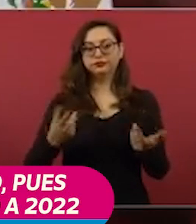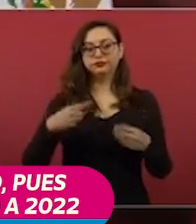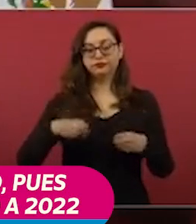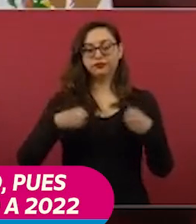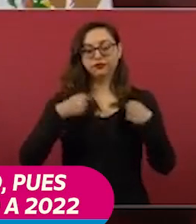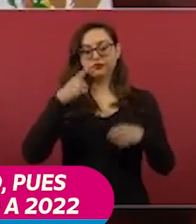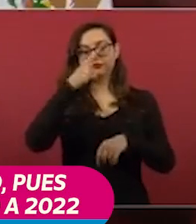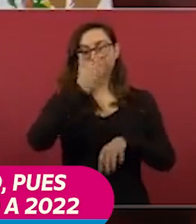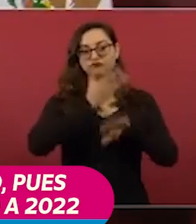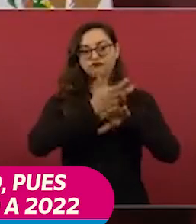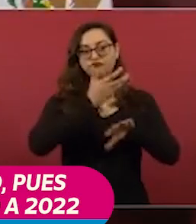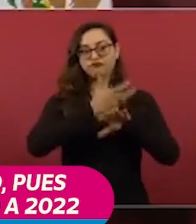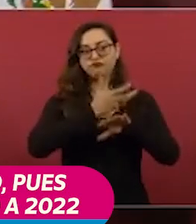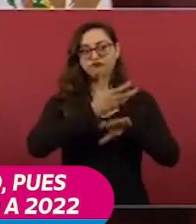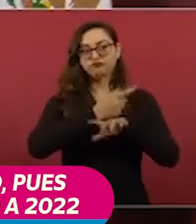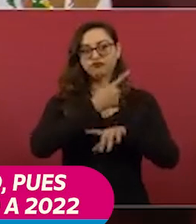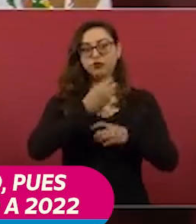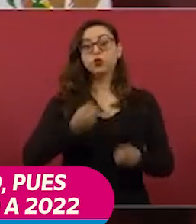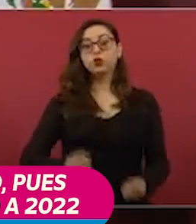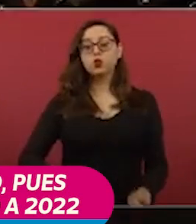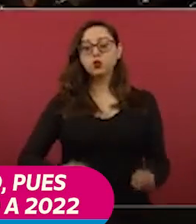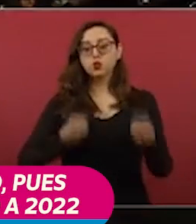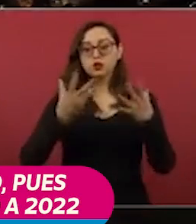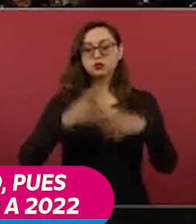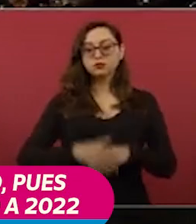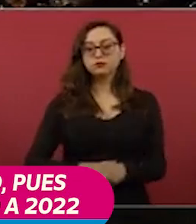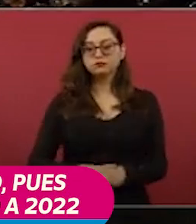porque China tiene